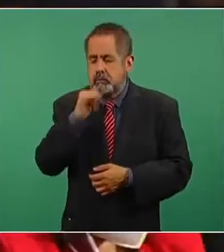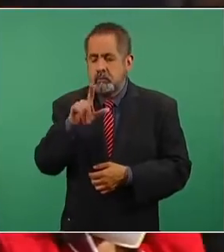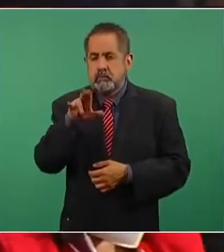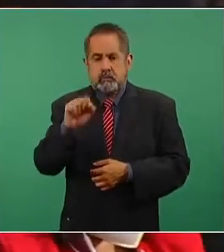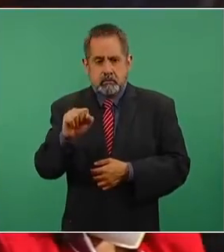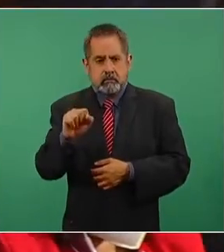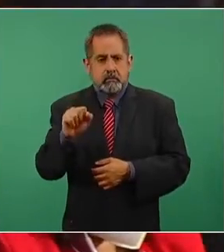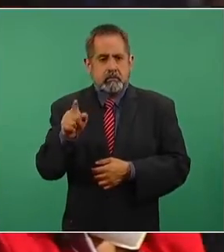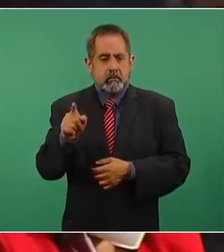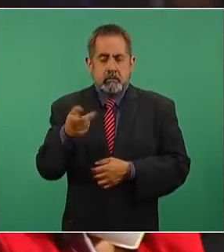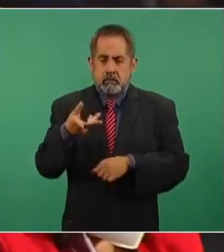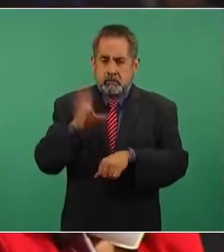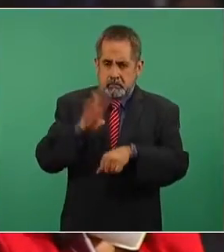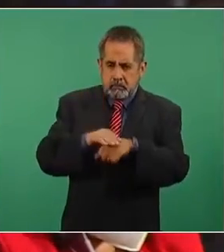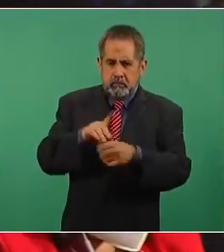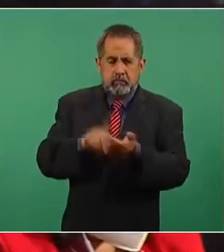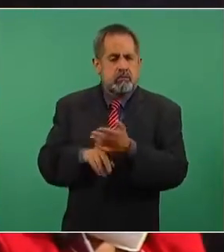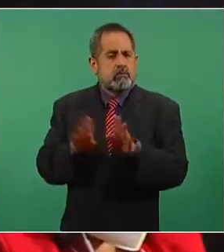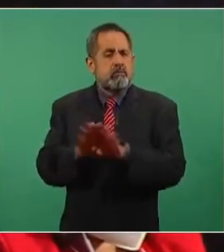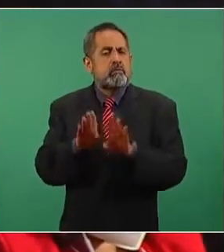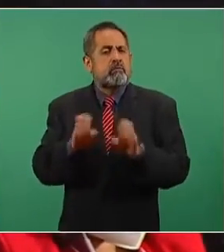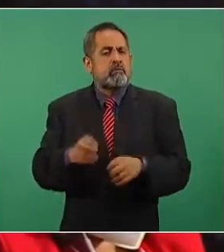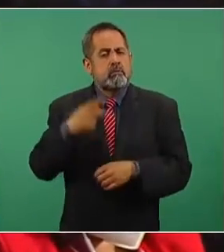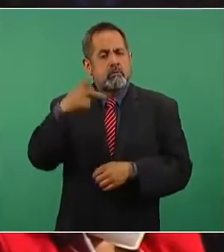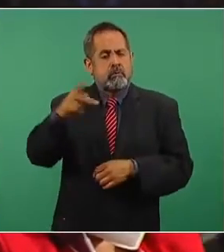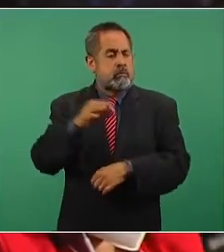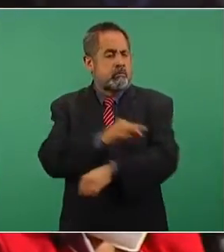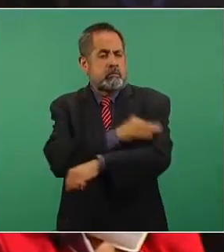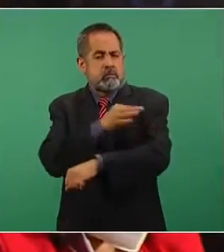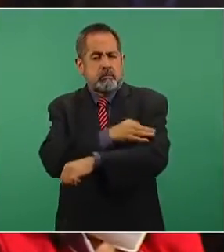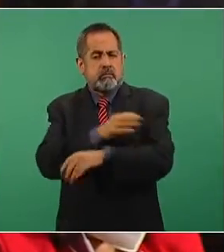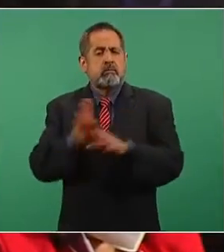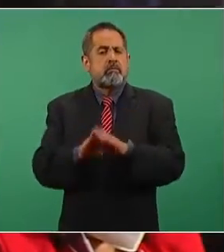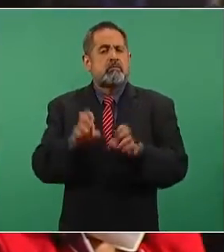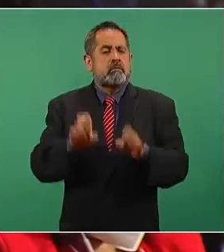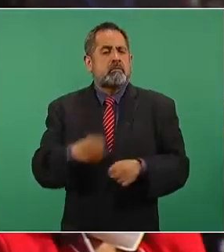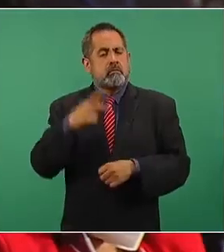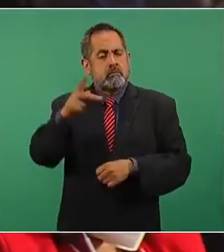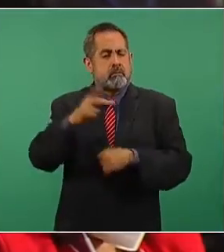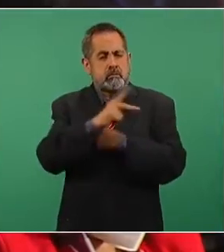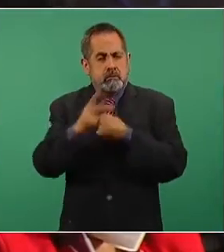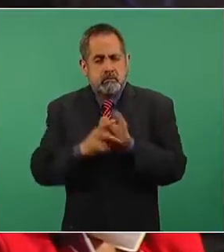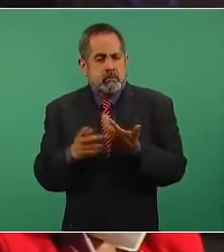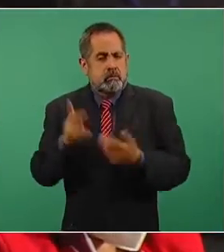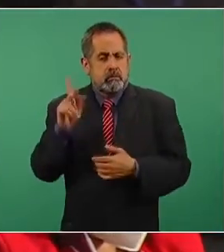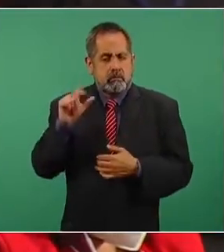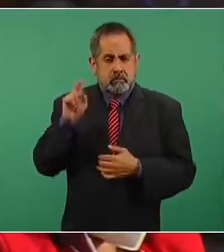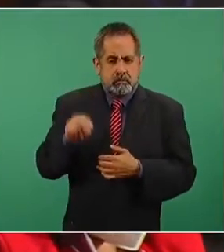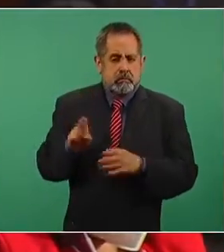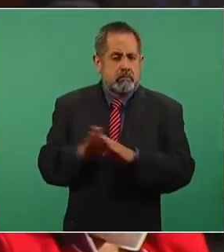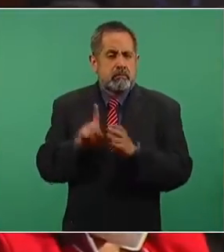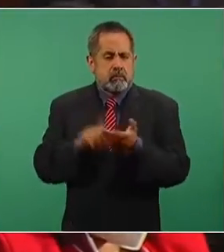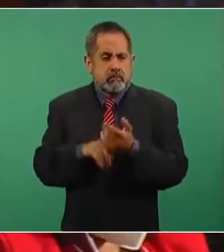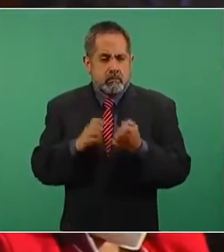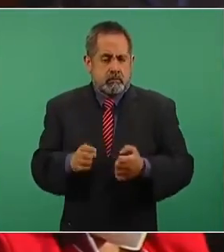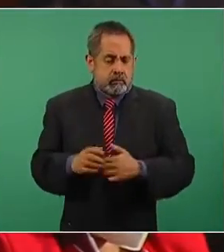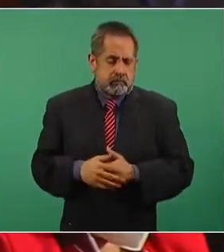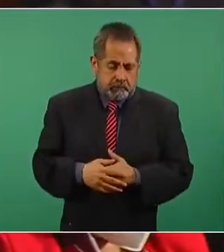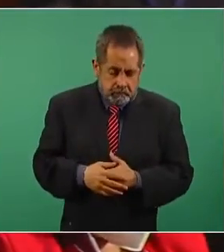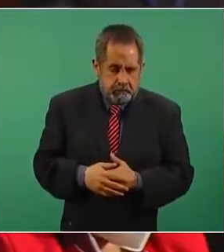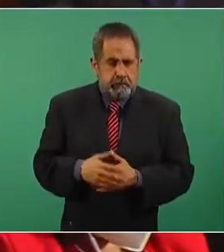Luis Arce, si cómo van en el avance de la aplicación de las vacunas, qué plan tienen, y aprovechando,